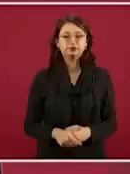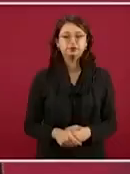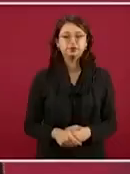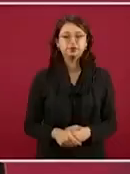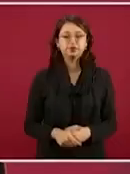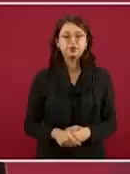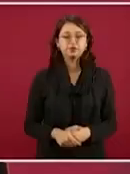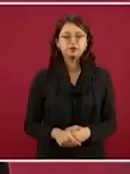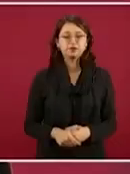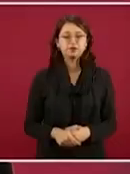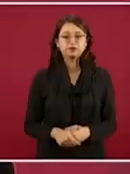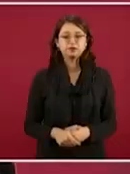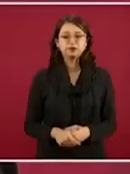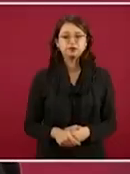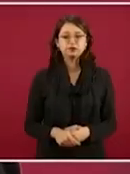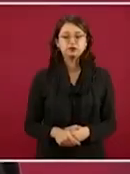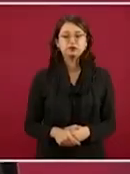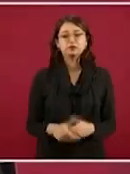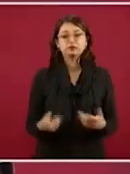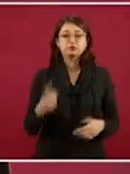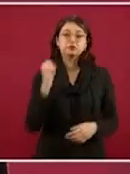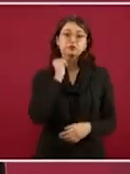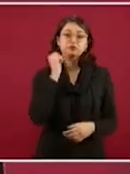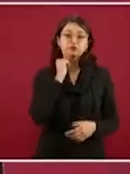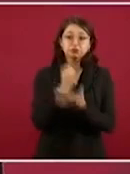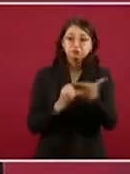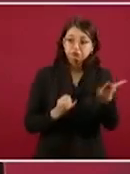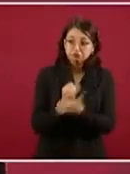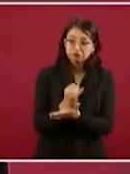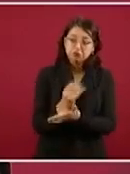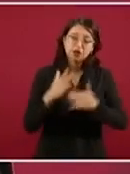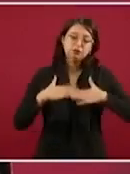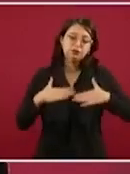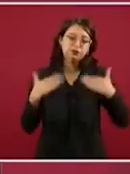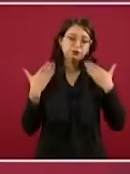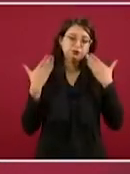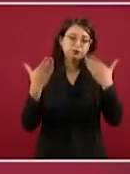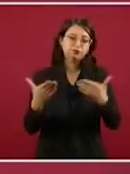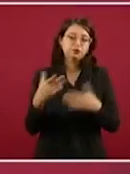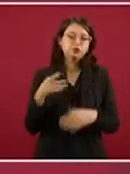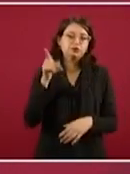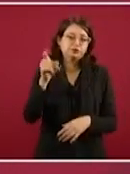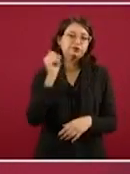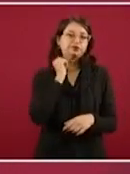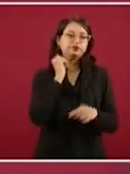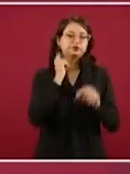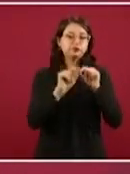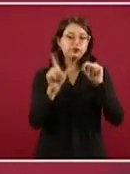Y confiar en los senadores, confiar en el Senado de la República.